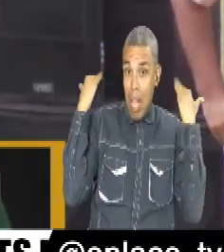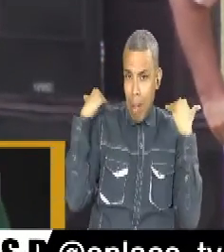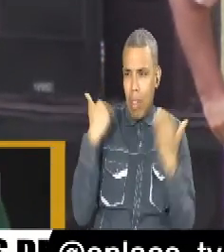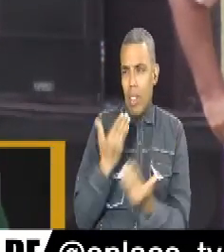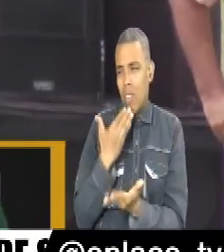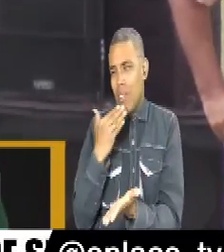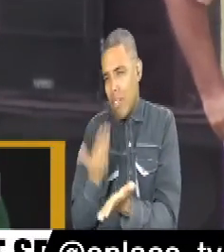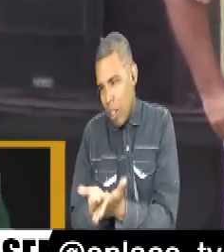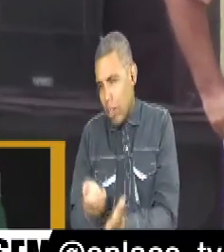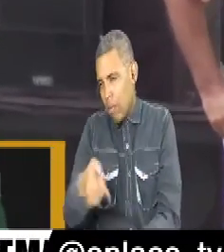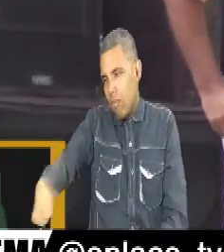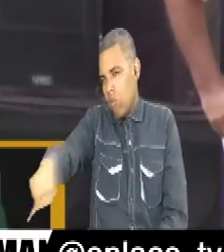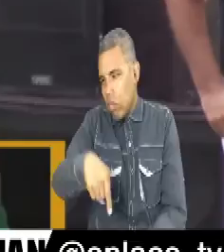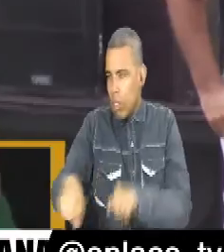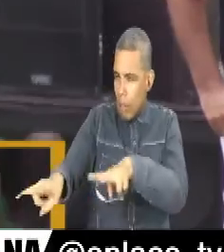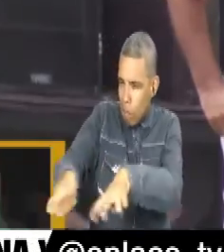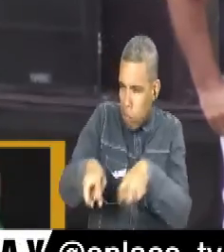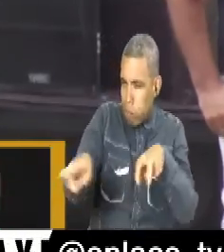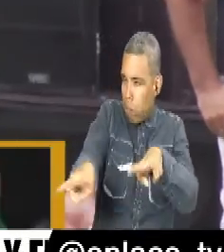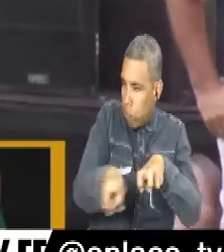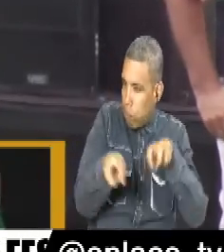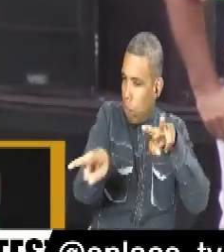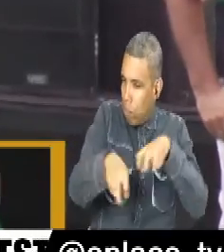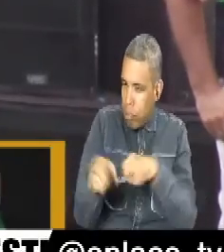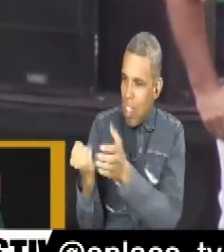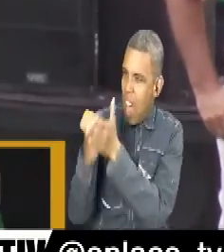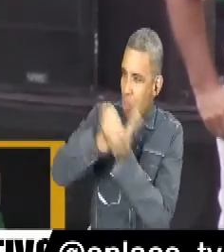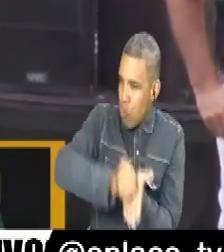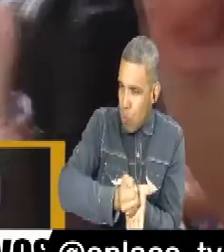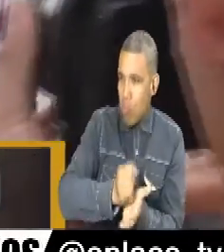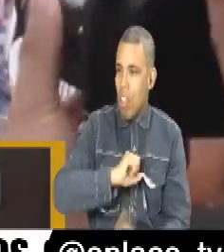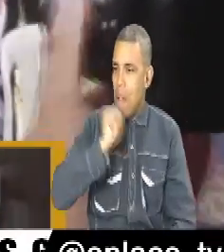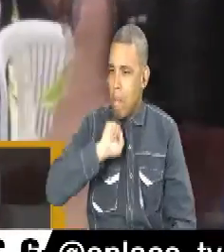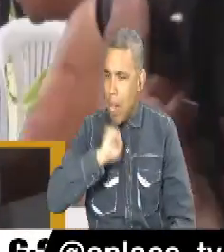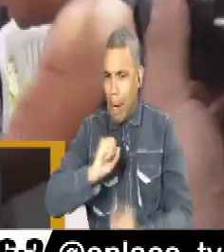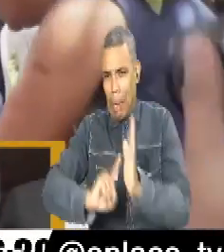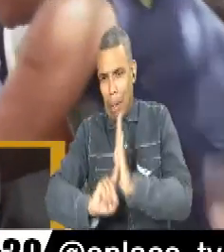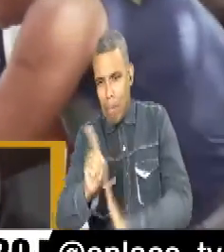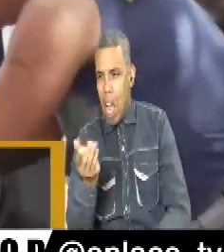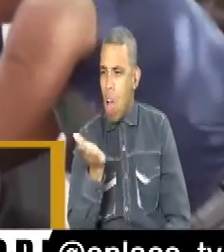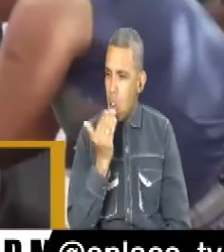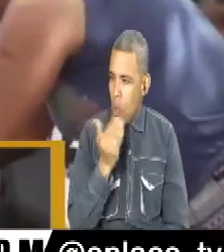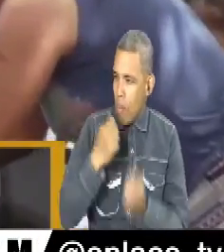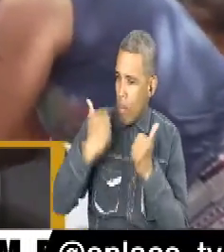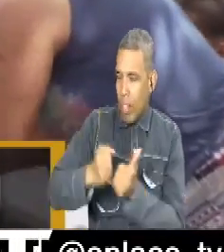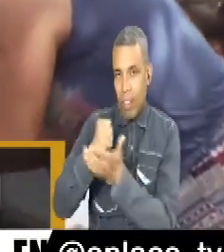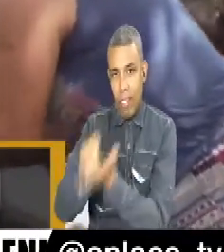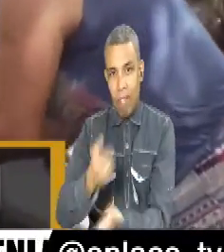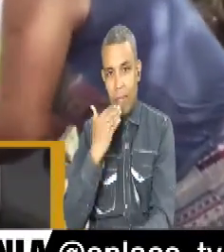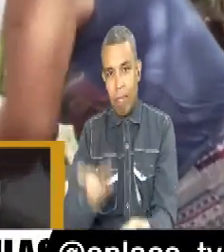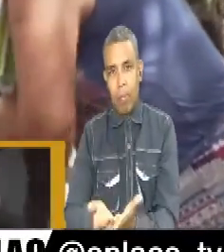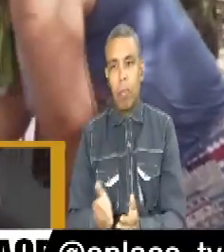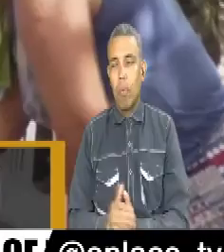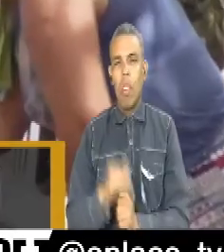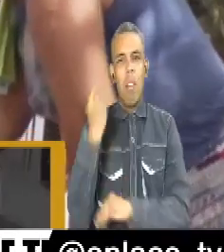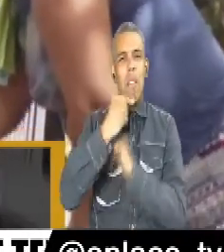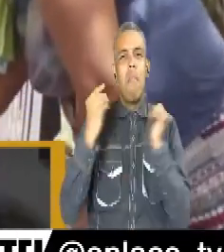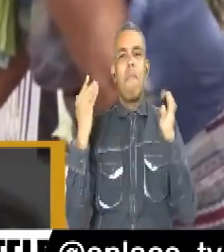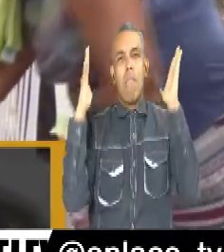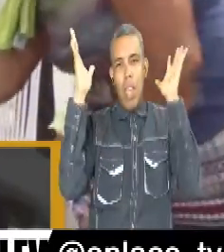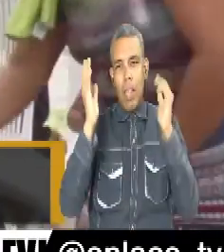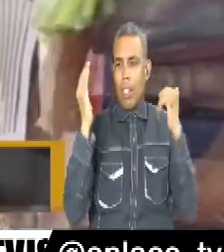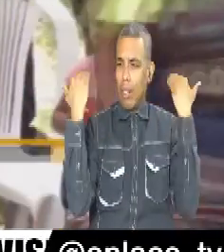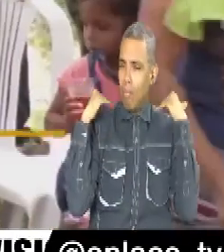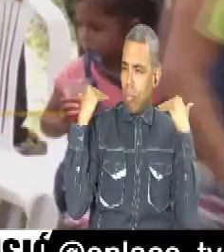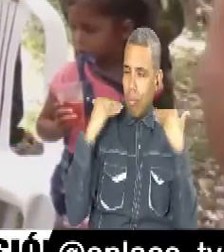todo lo que hacen también para garantizar esa seguridad alimentaria. La celebración del Día del Campesino se une a otras actividades del municipio como la